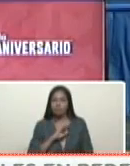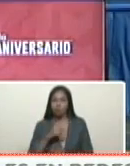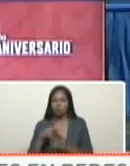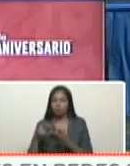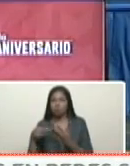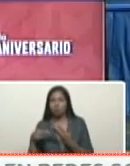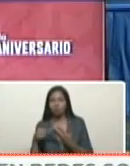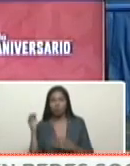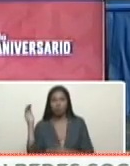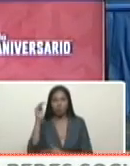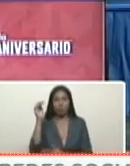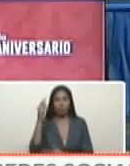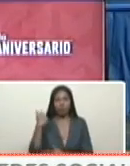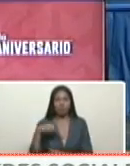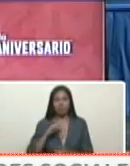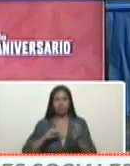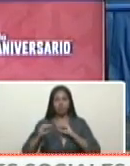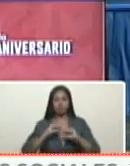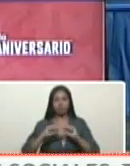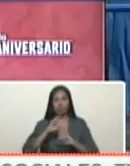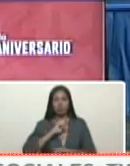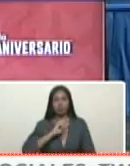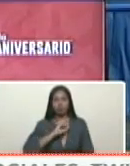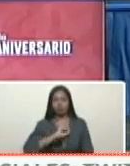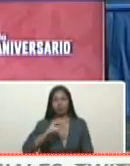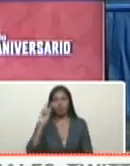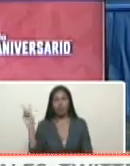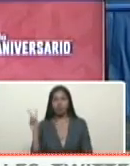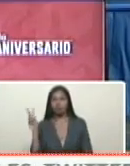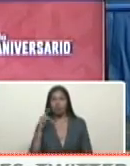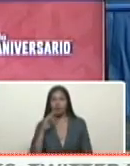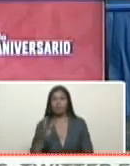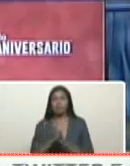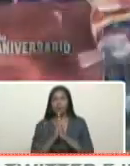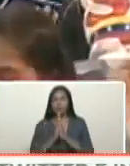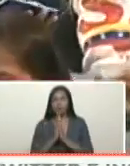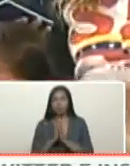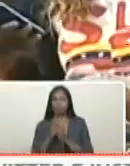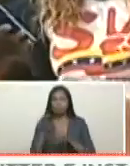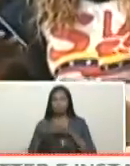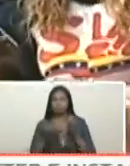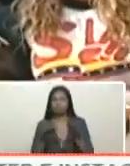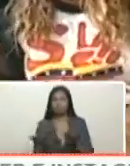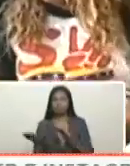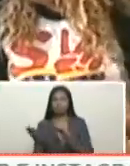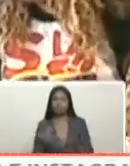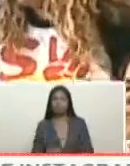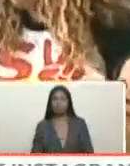de futuro que tiene el movimiento Somos Venezuela. Por favor, compañera María Rosa Jiménez.